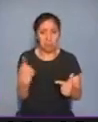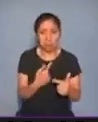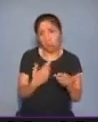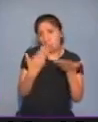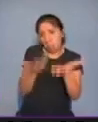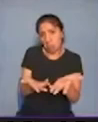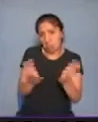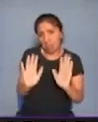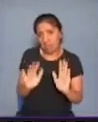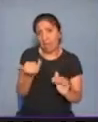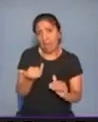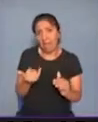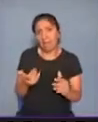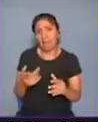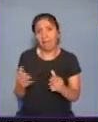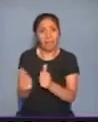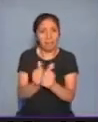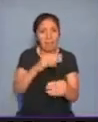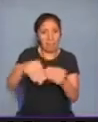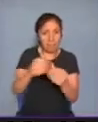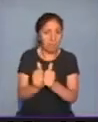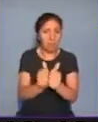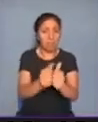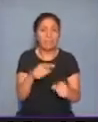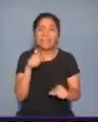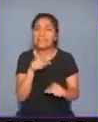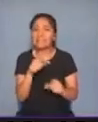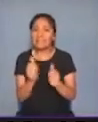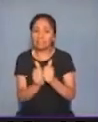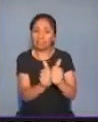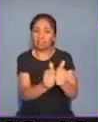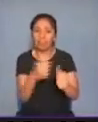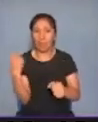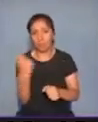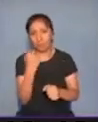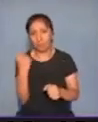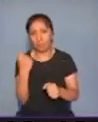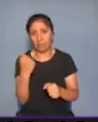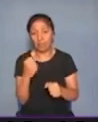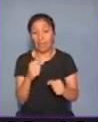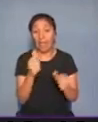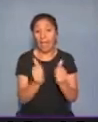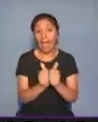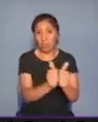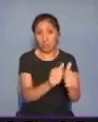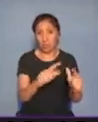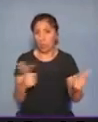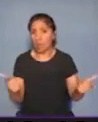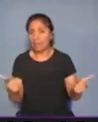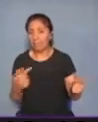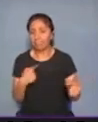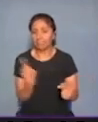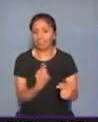porque obviamente es muy importante el acompañamiento de la familia sin el acompañamiento de la familia nosotros no podemos